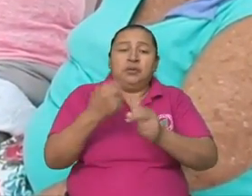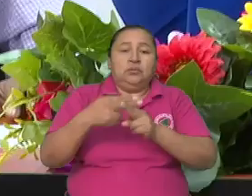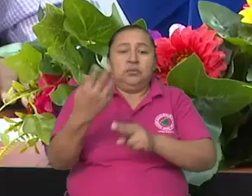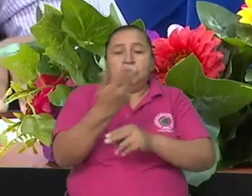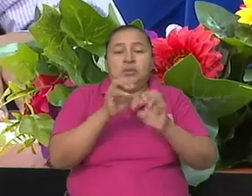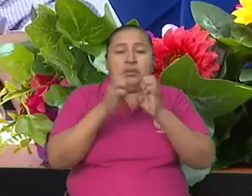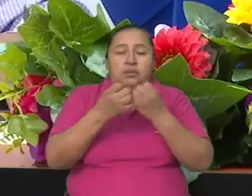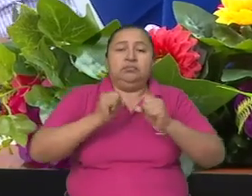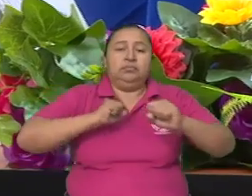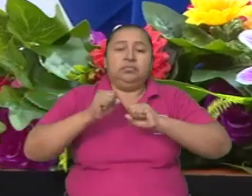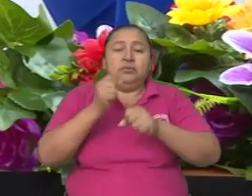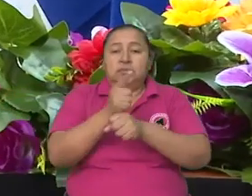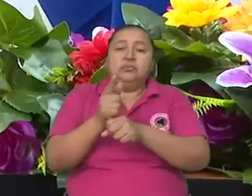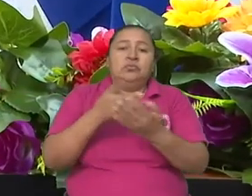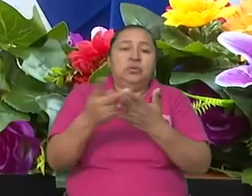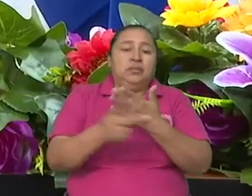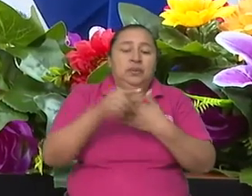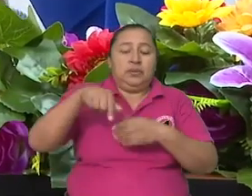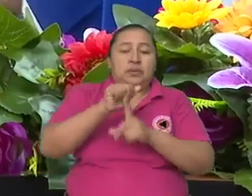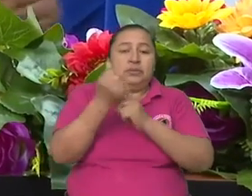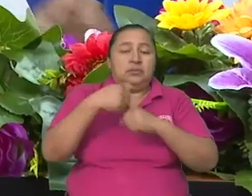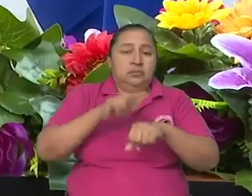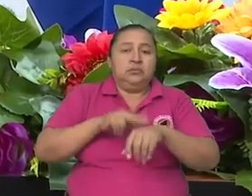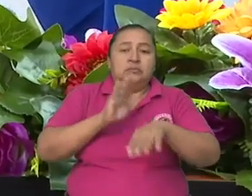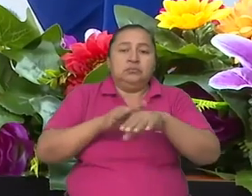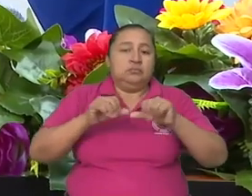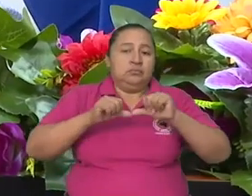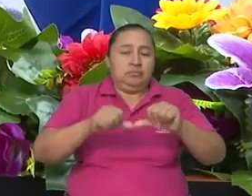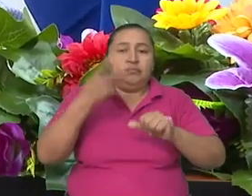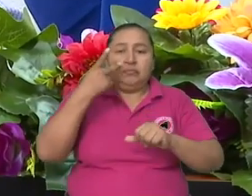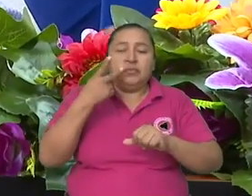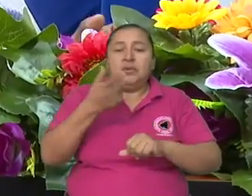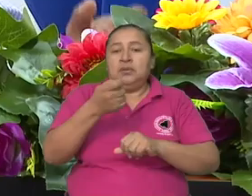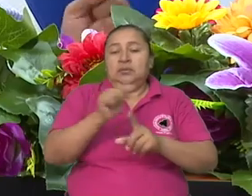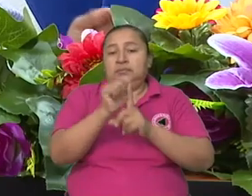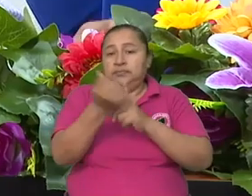equipo que hace posible la transmisión de su programa desde el Parlamento, le invitamos a que se quede en fiel sintonía de Canal